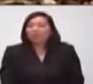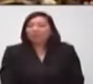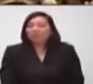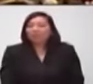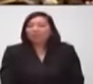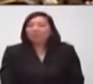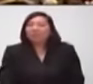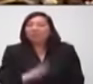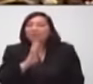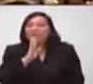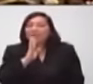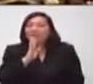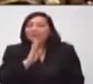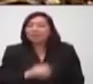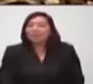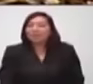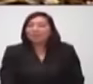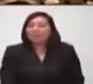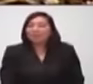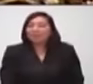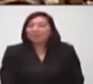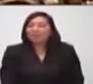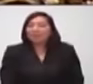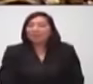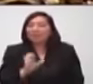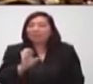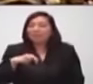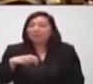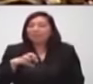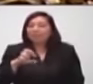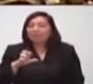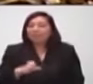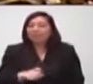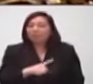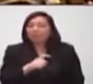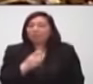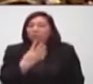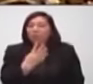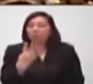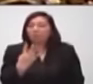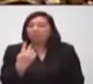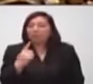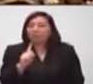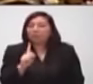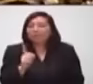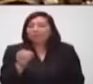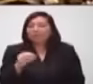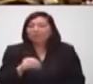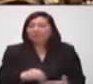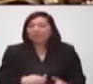nos habla sobre EMAPI y sobre los 144 millones que se han